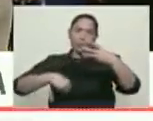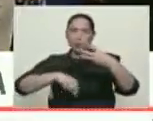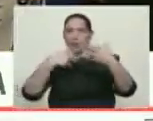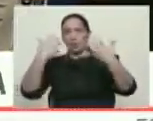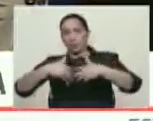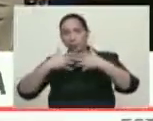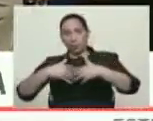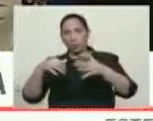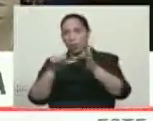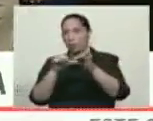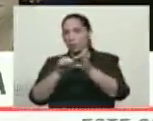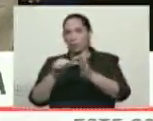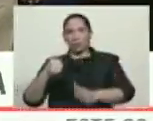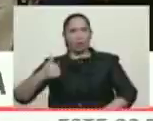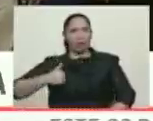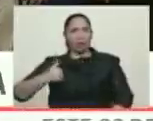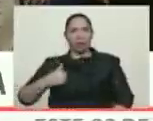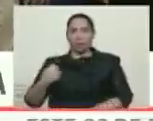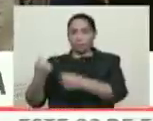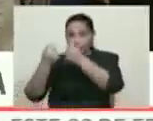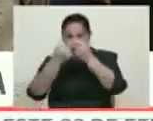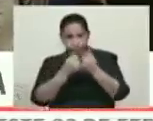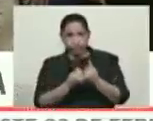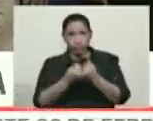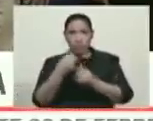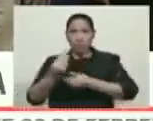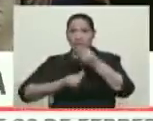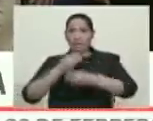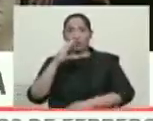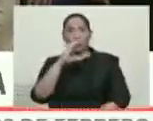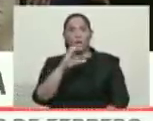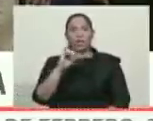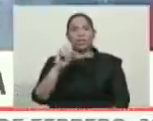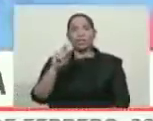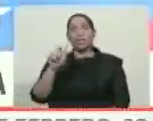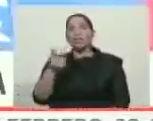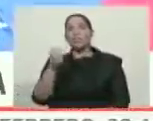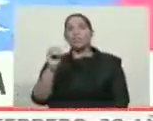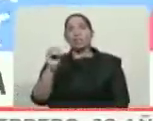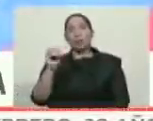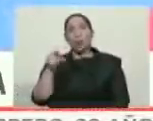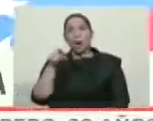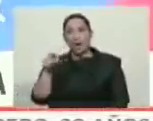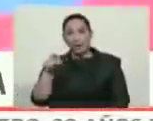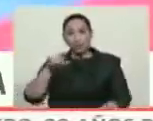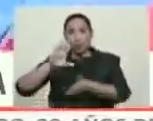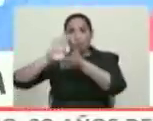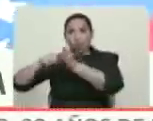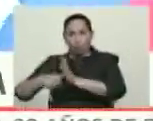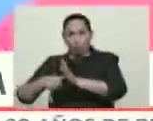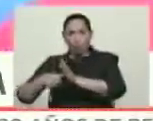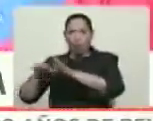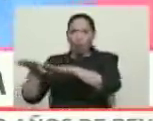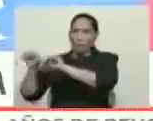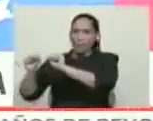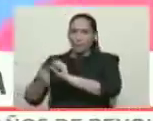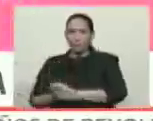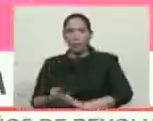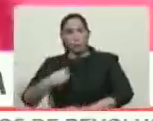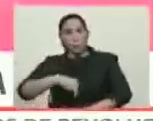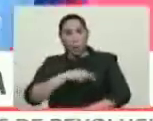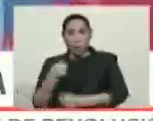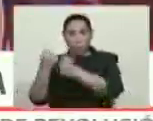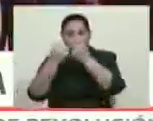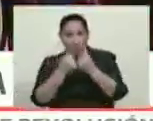quiera que estén. Lo que se ha hecho con Citgo es un despojo imperial, es un robo de nuestros